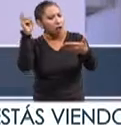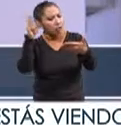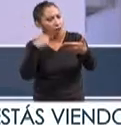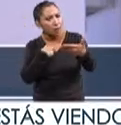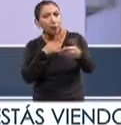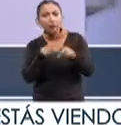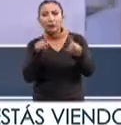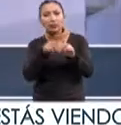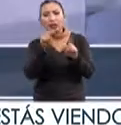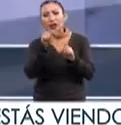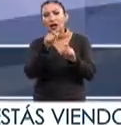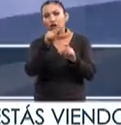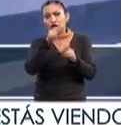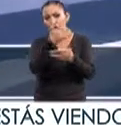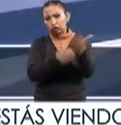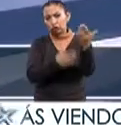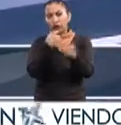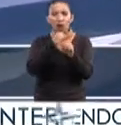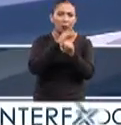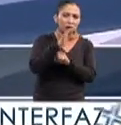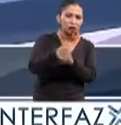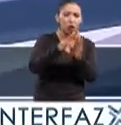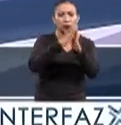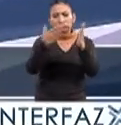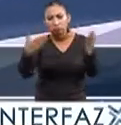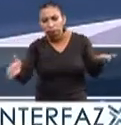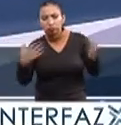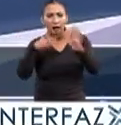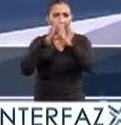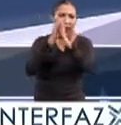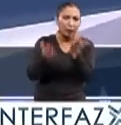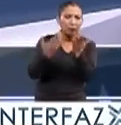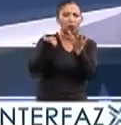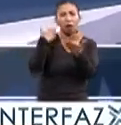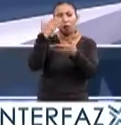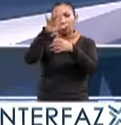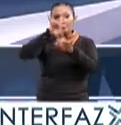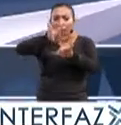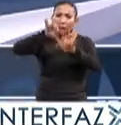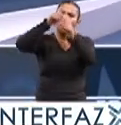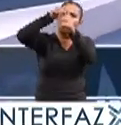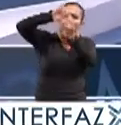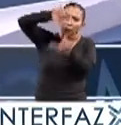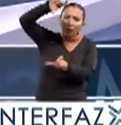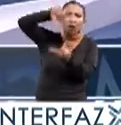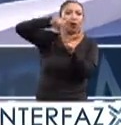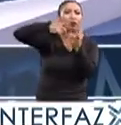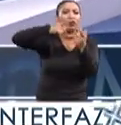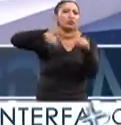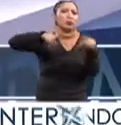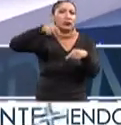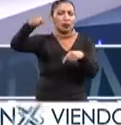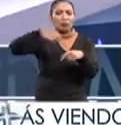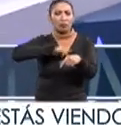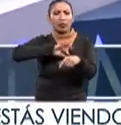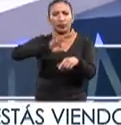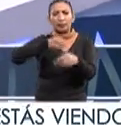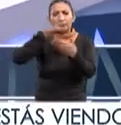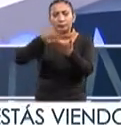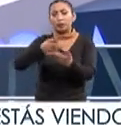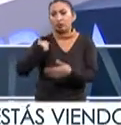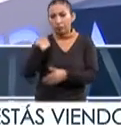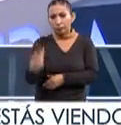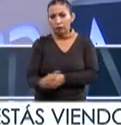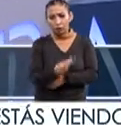de texto y esos tipos de texto deben estar mucho más asequibles a toda la población escolar. Claro, es una pregunta que me